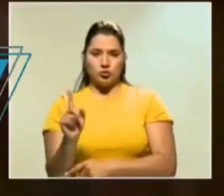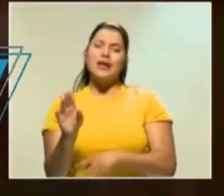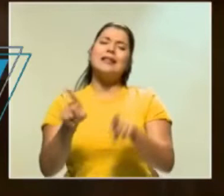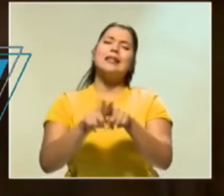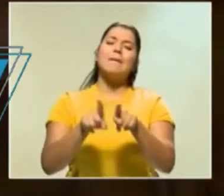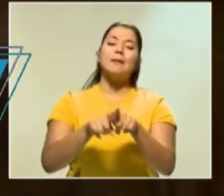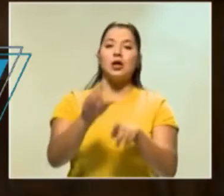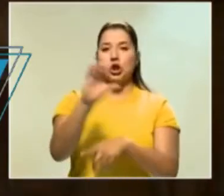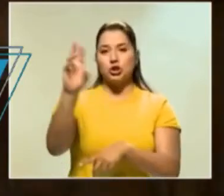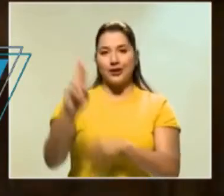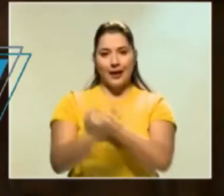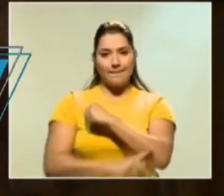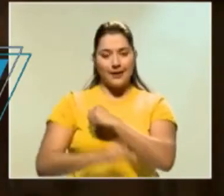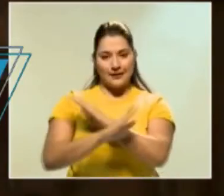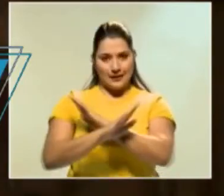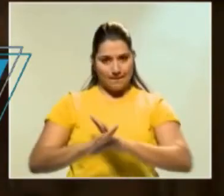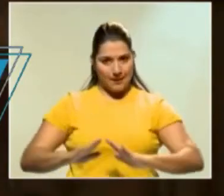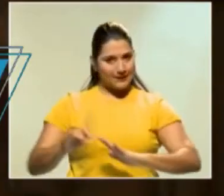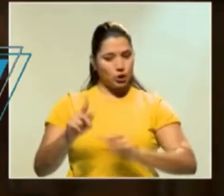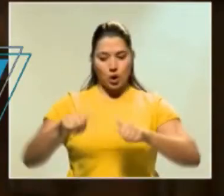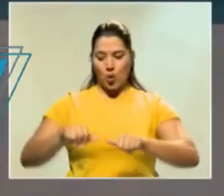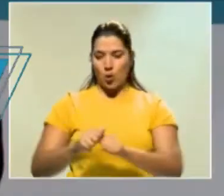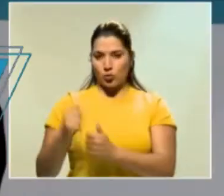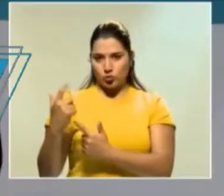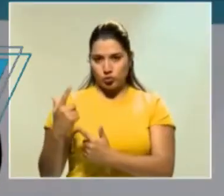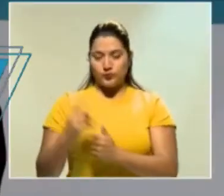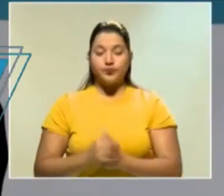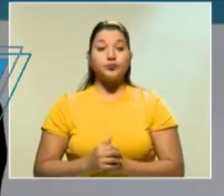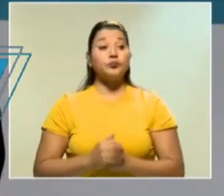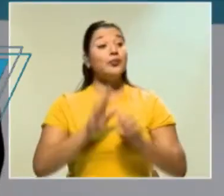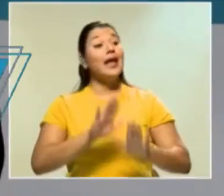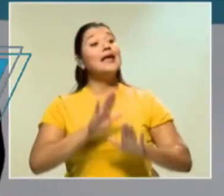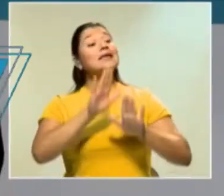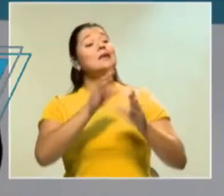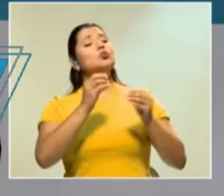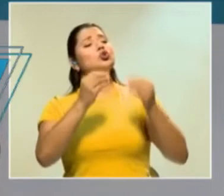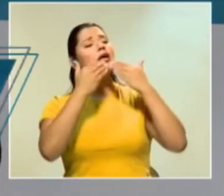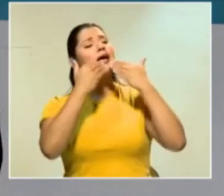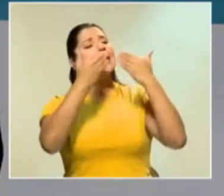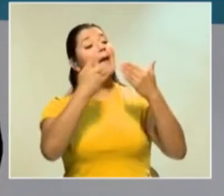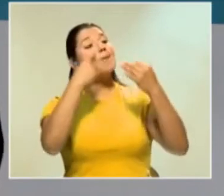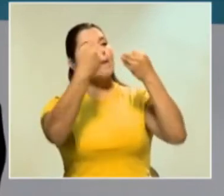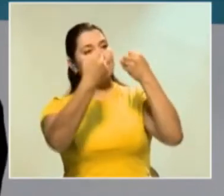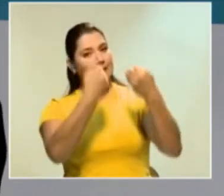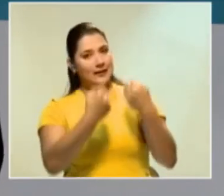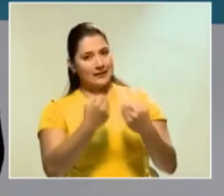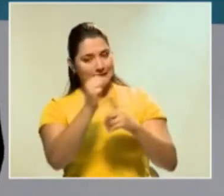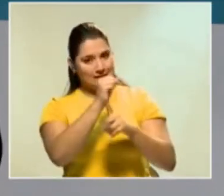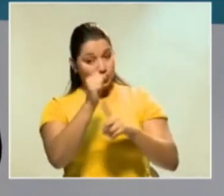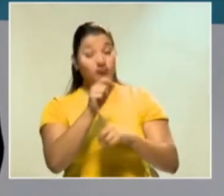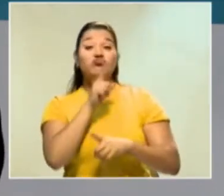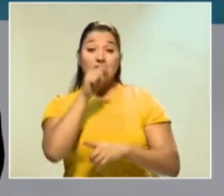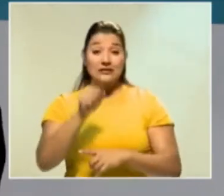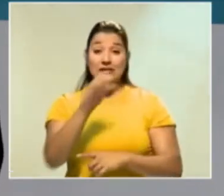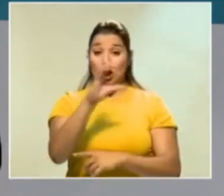Pero hay que tener claro el contexto. Excelente, don Enrique, gracias por aportarnos contexto. Es cierto, Costa Rica es